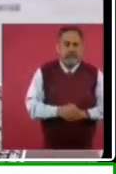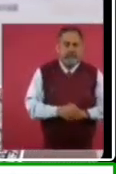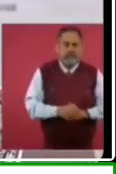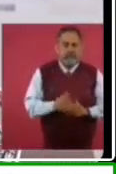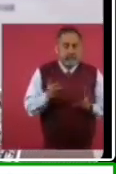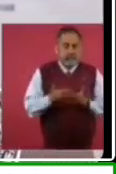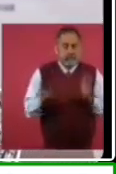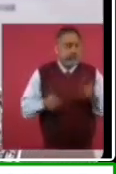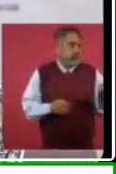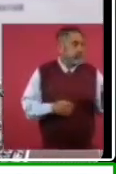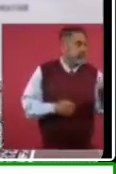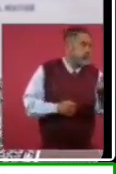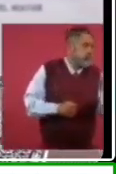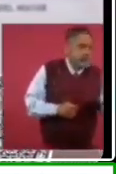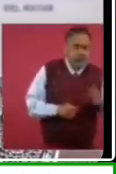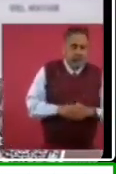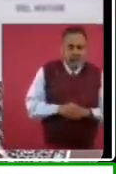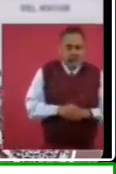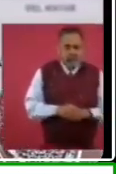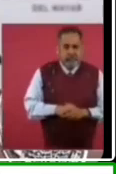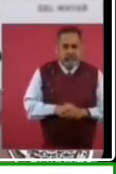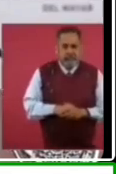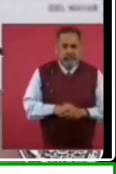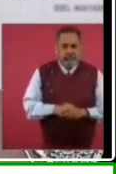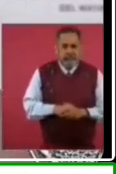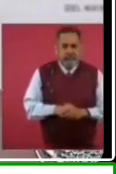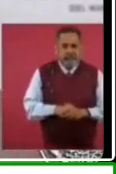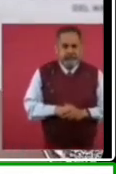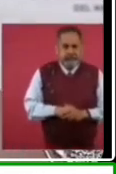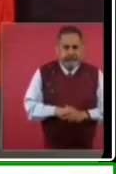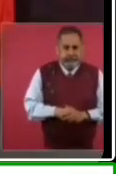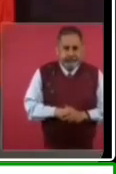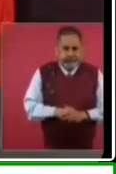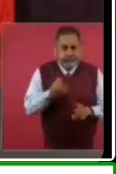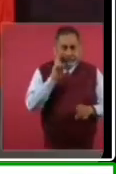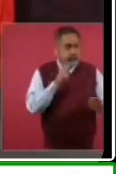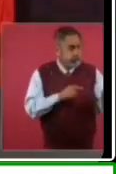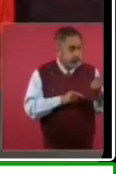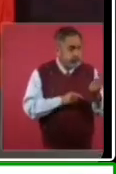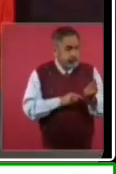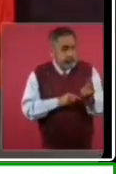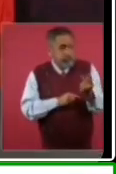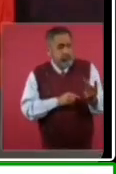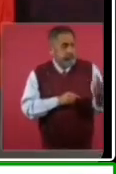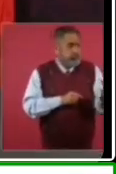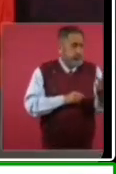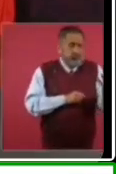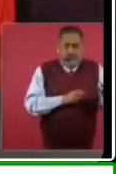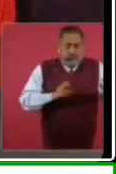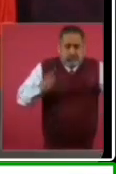son los que están, es uno, pero pueden entrar.